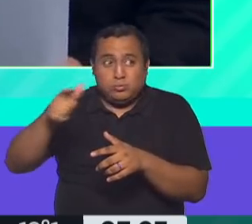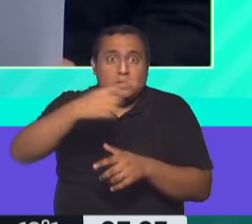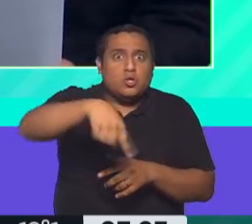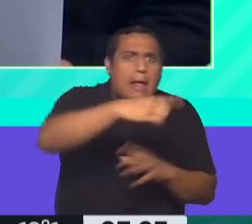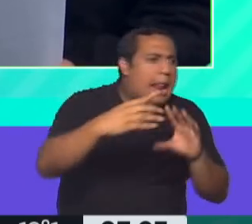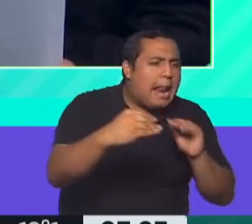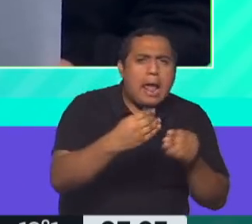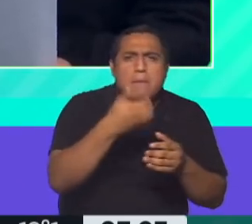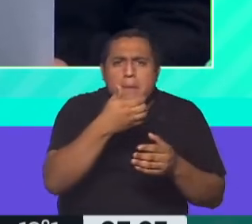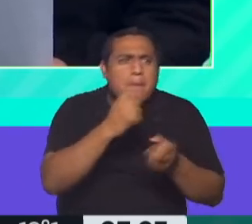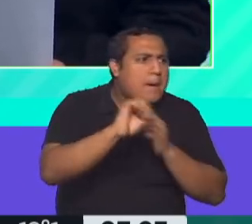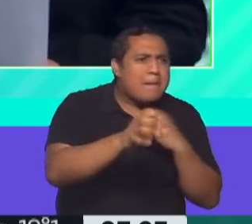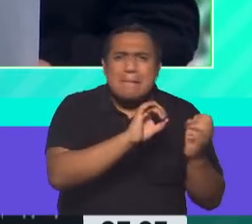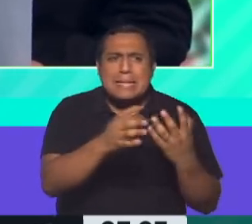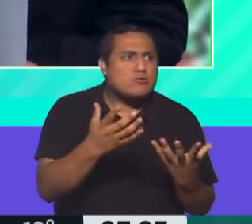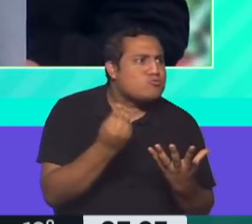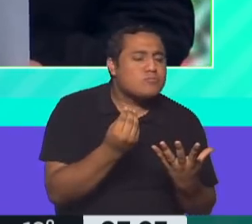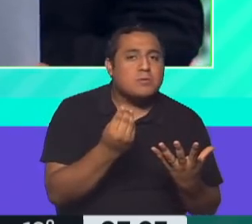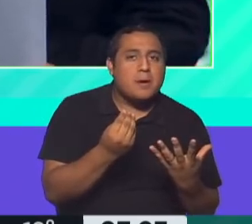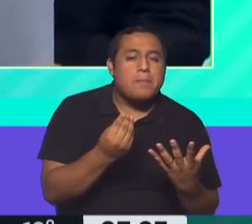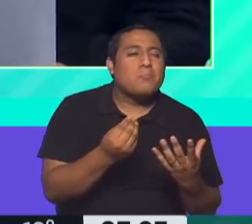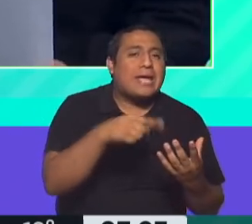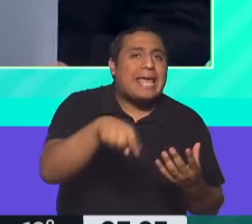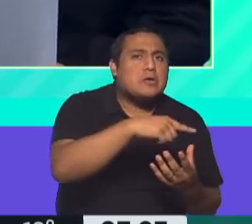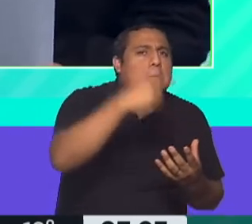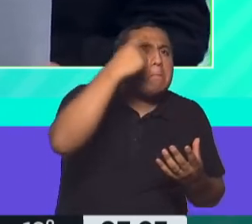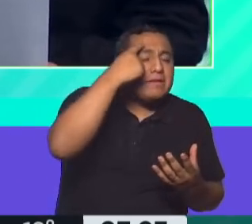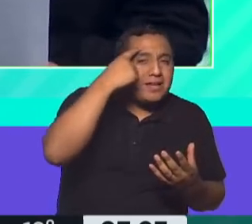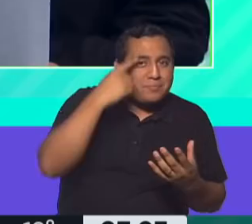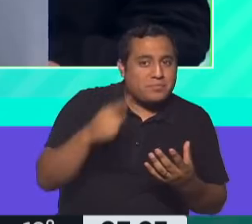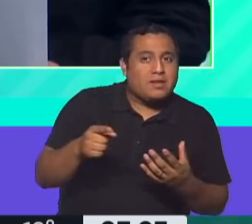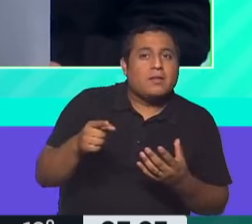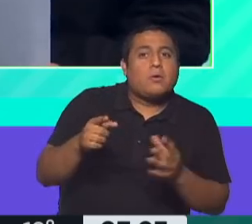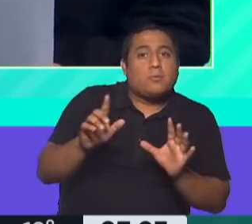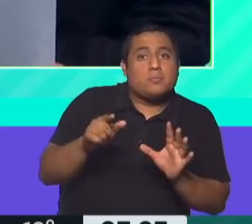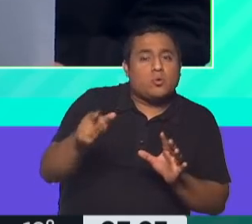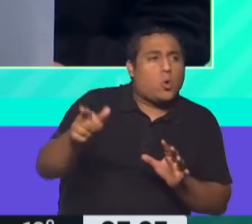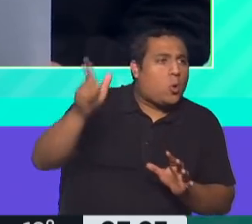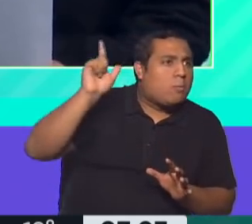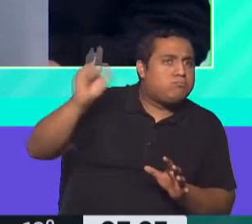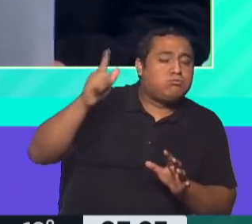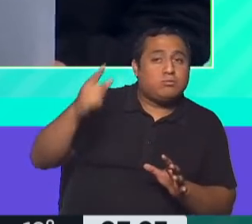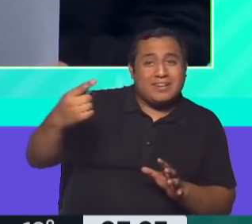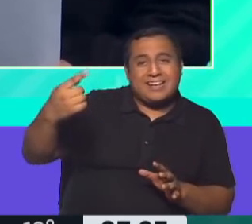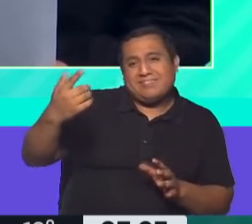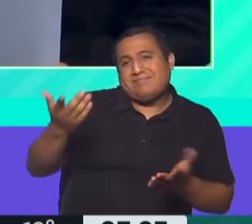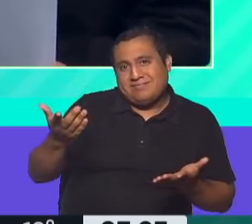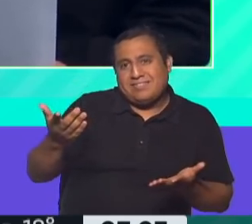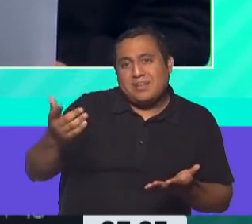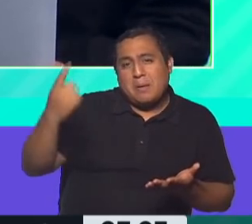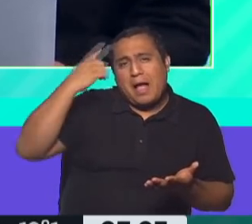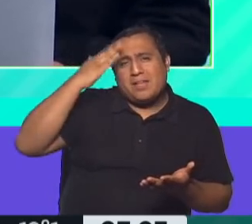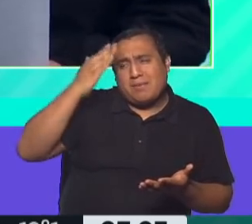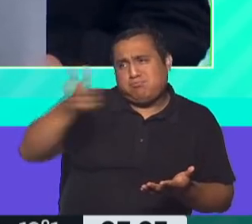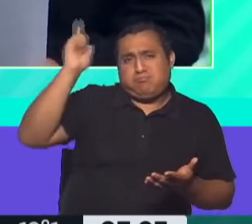tal que suponían que el tiro que le había, abro comillas de nuevo, volado el frasco, esto es, impactado